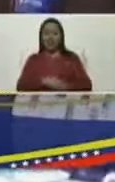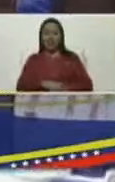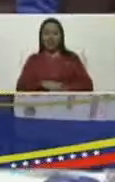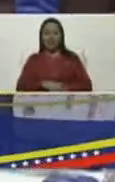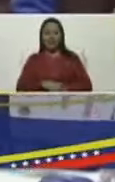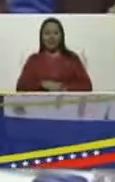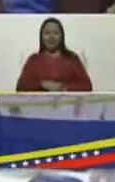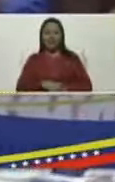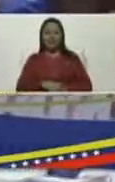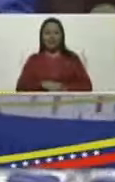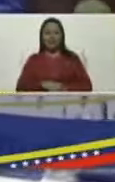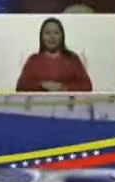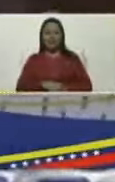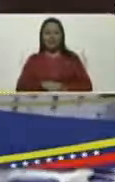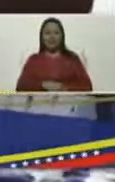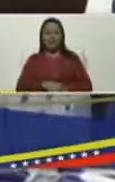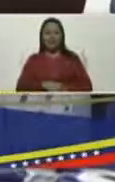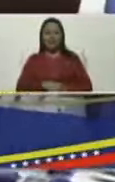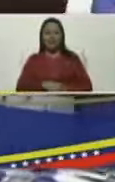De verdad que esto, mira.